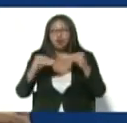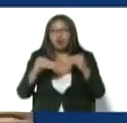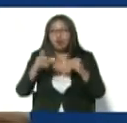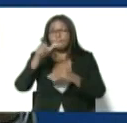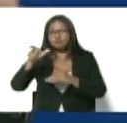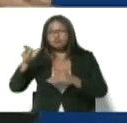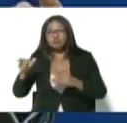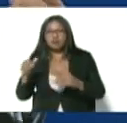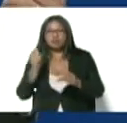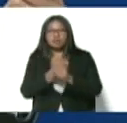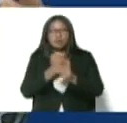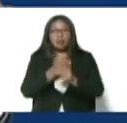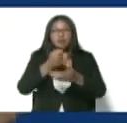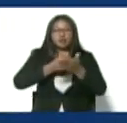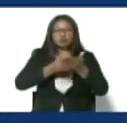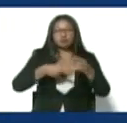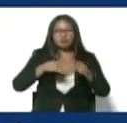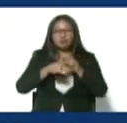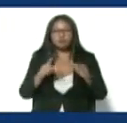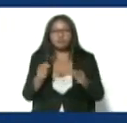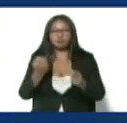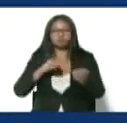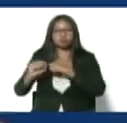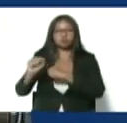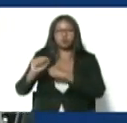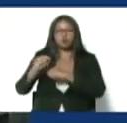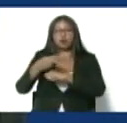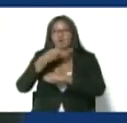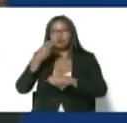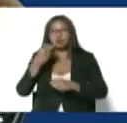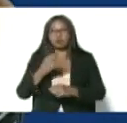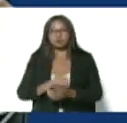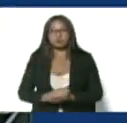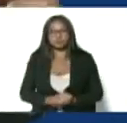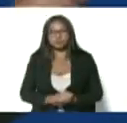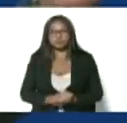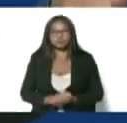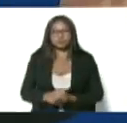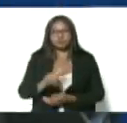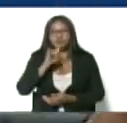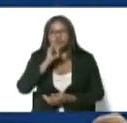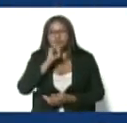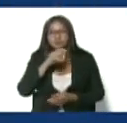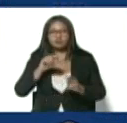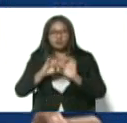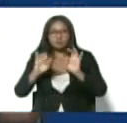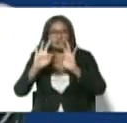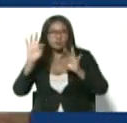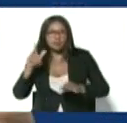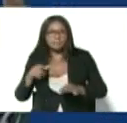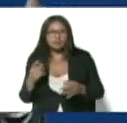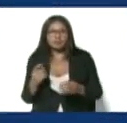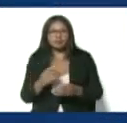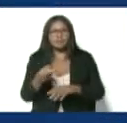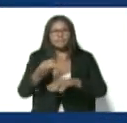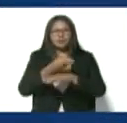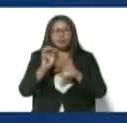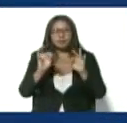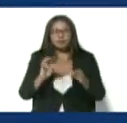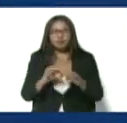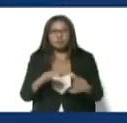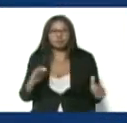trabajaban en la lucha contra el narcotráfico si la información era pertinente y se obtenía la